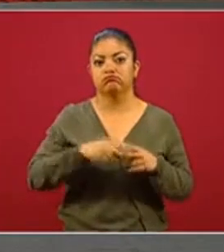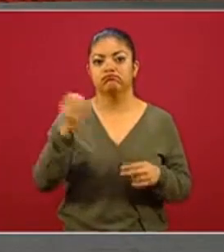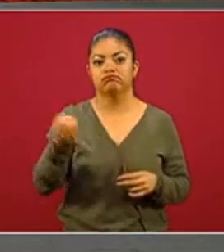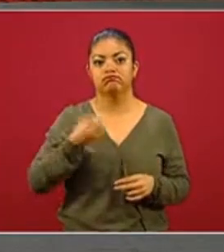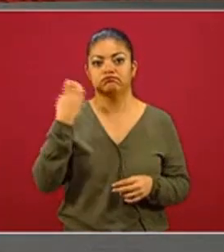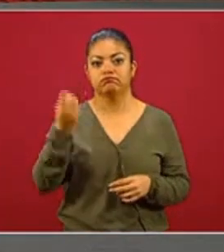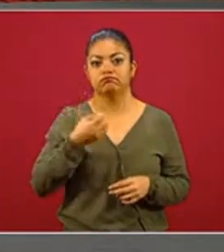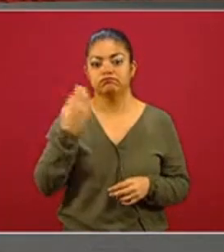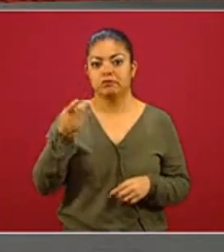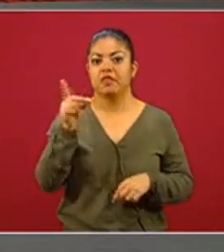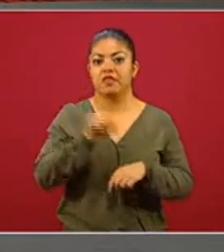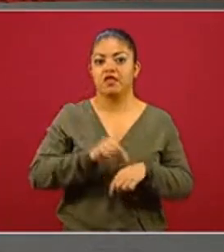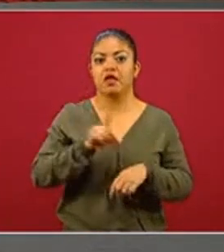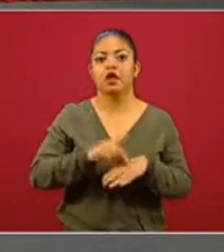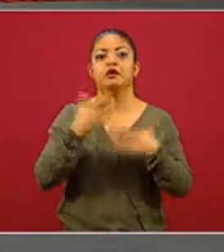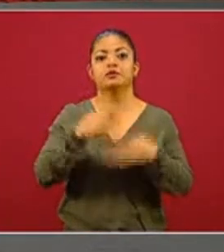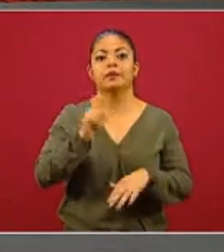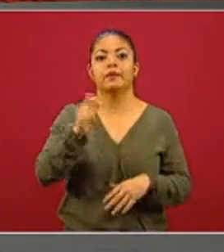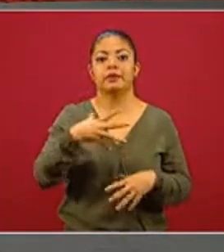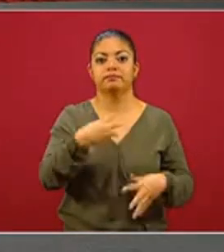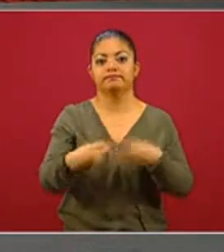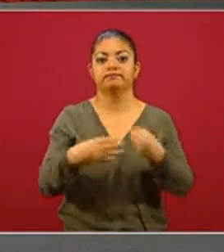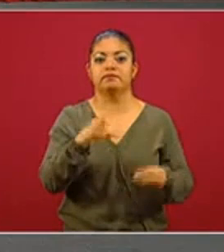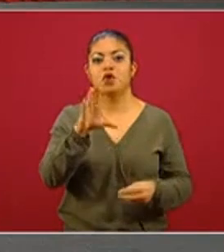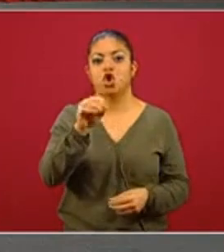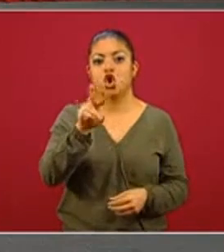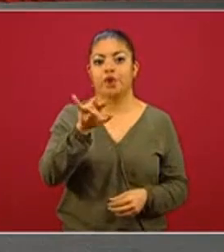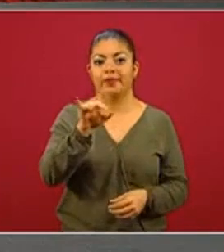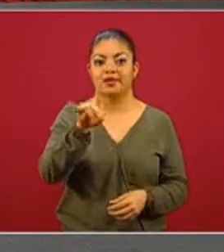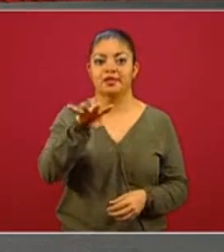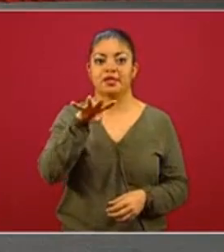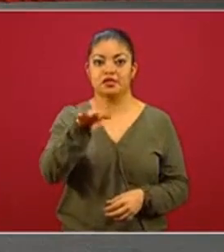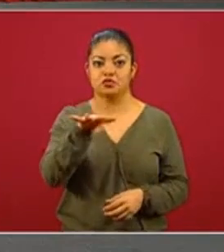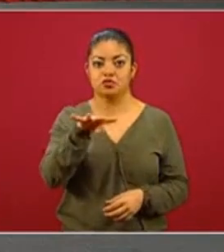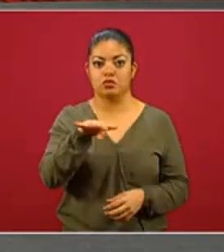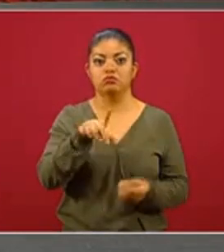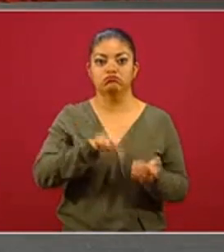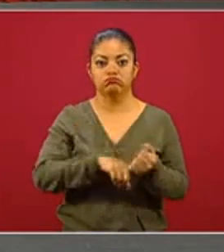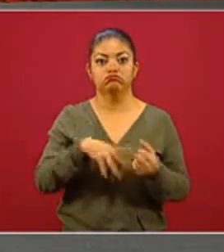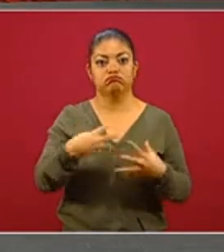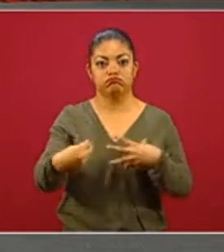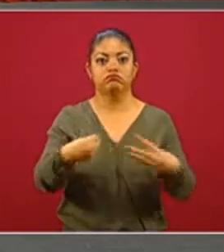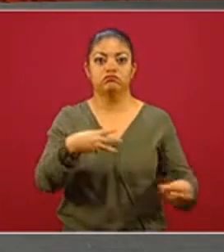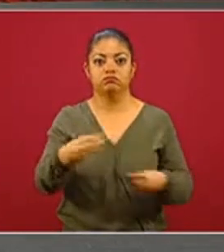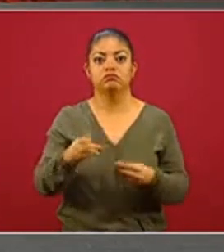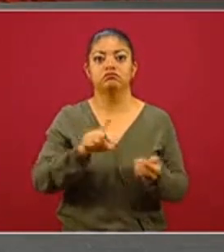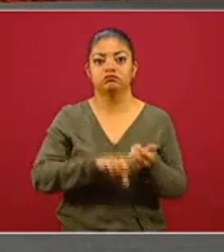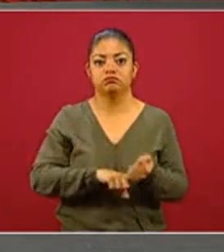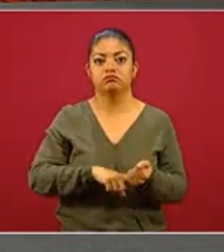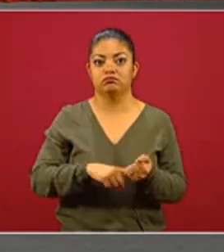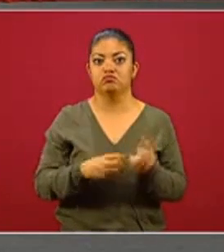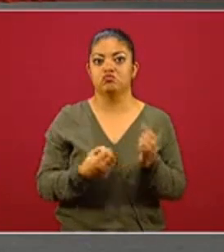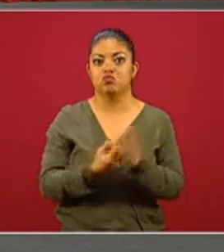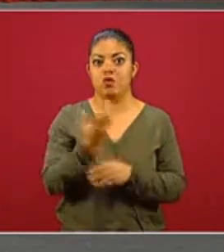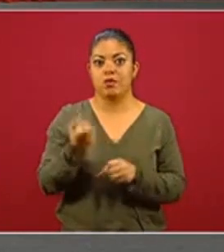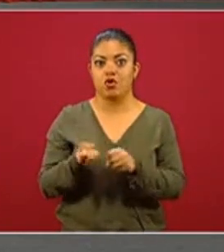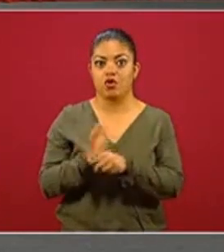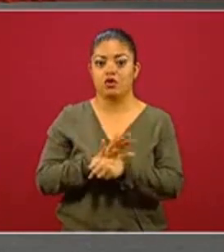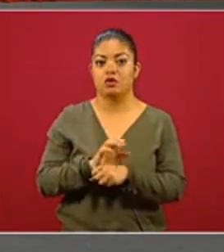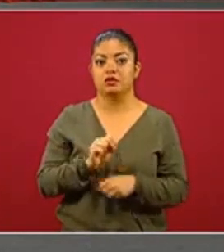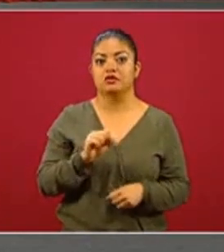de prensa diaria sobre la pandemia de COVID-19, la epidemia causada por el nuevo coronavirus